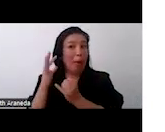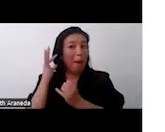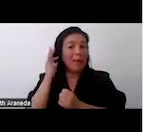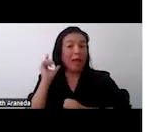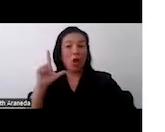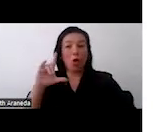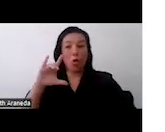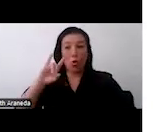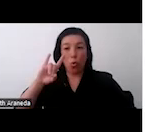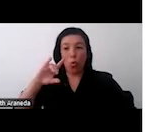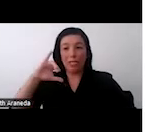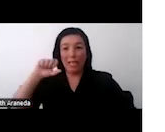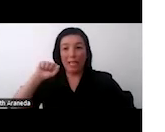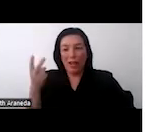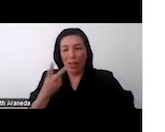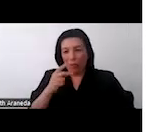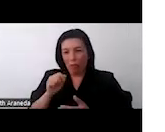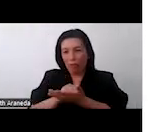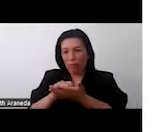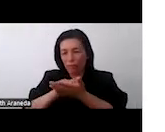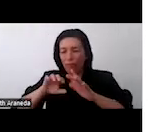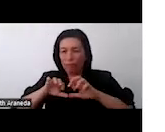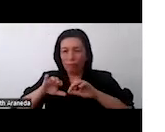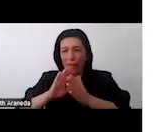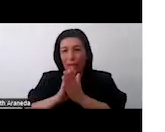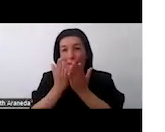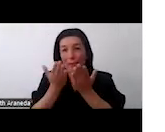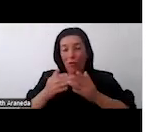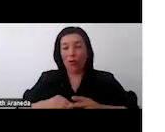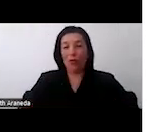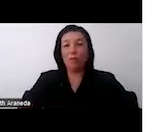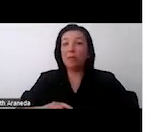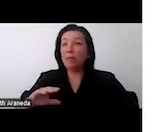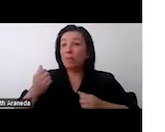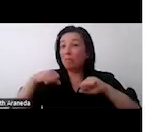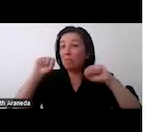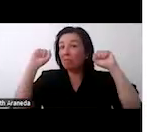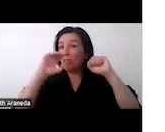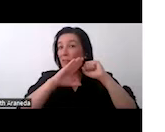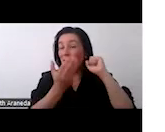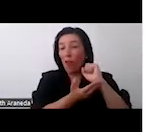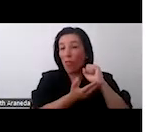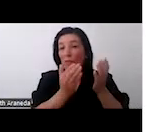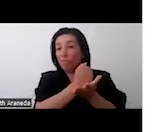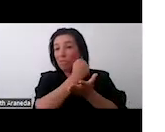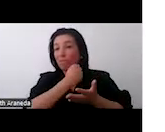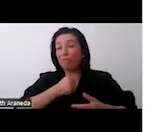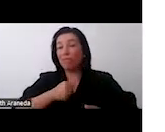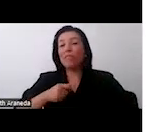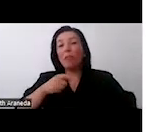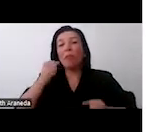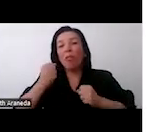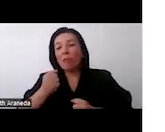Abarza, con ella hicimos el libro, y nos ganamos este fondo, así que pudimos